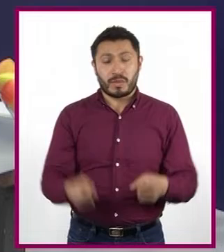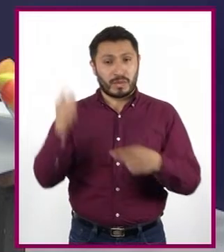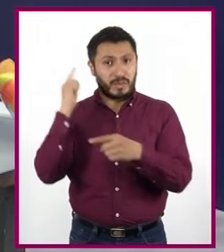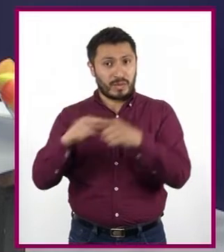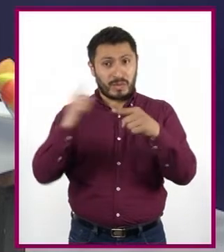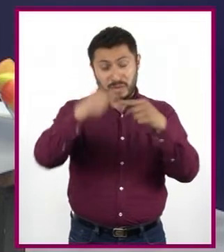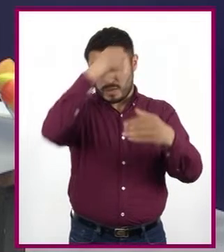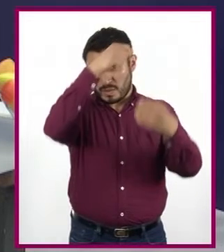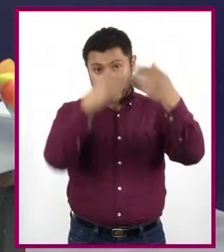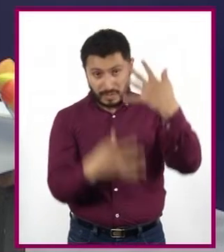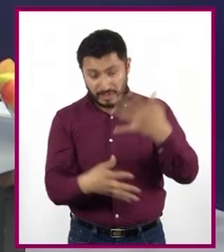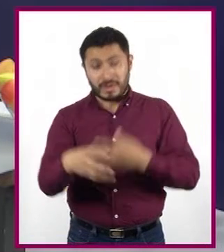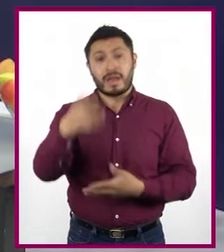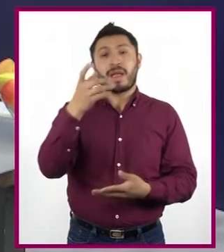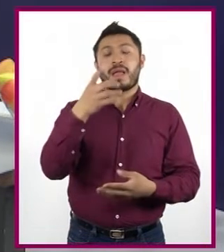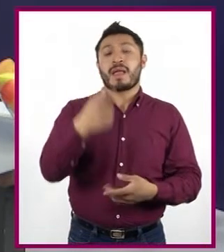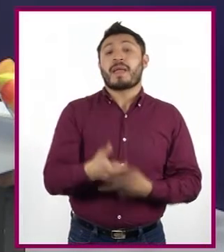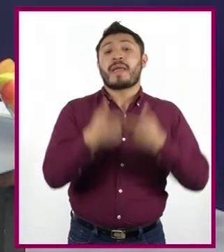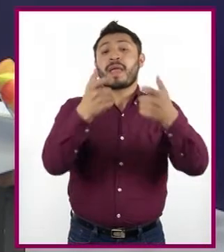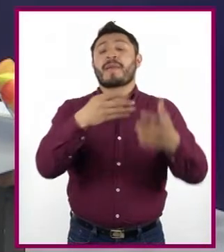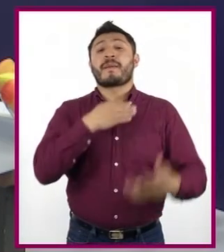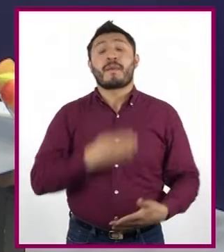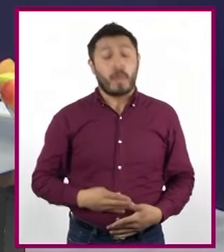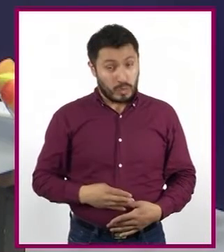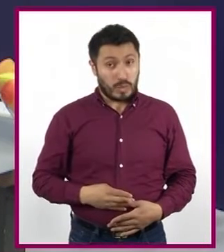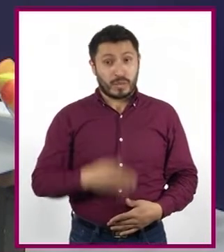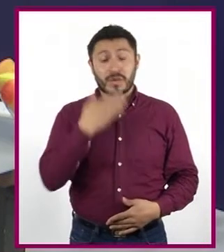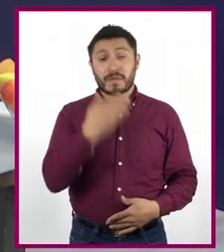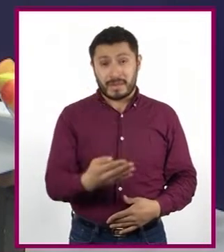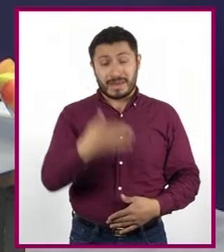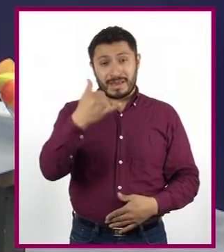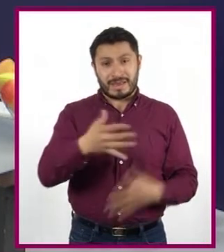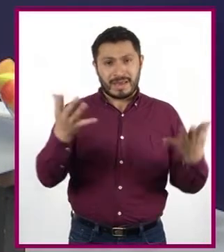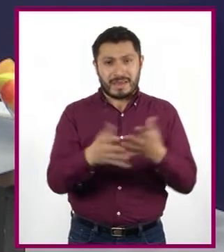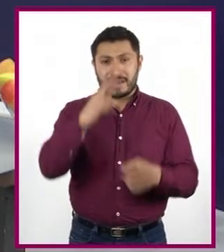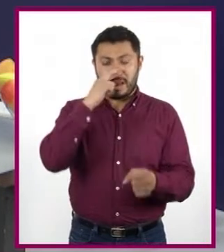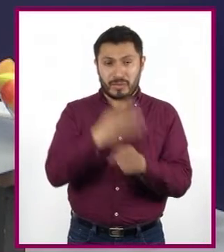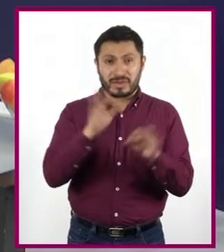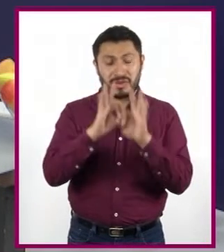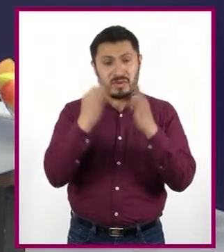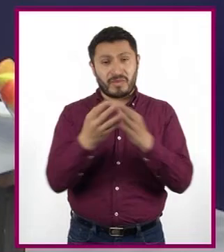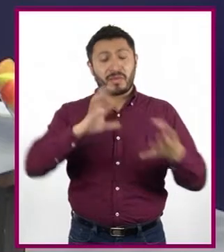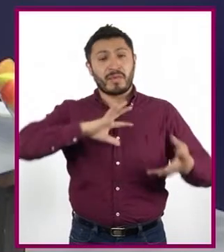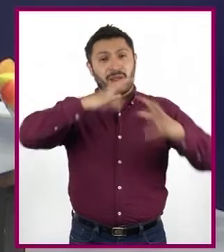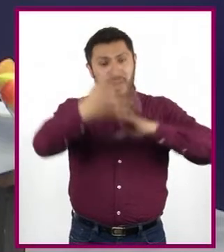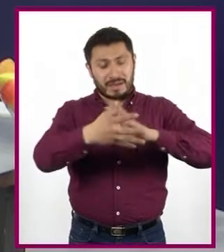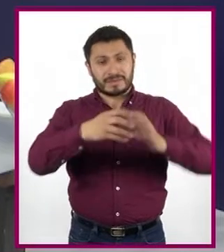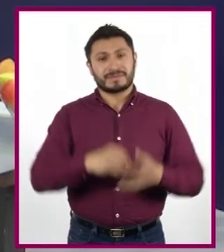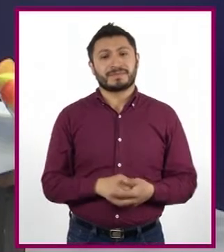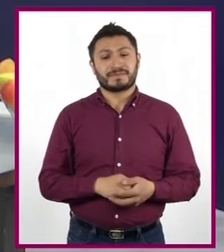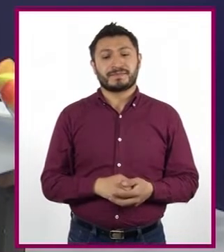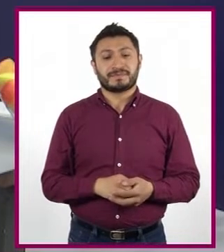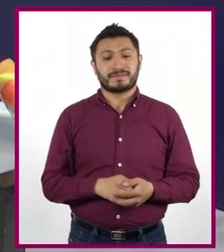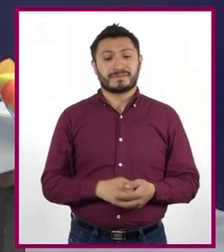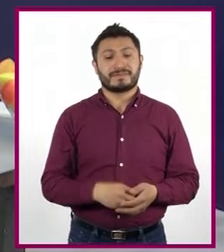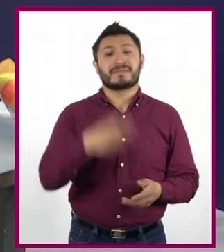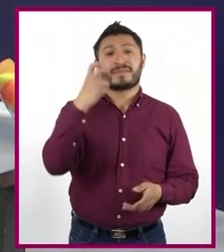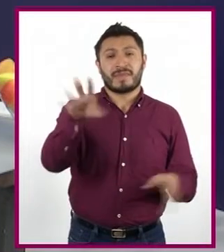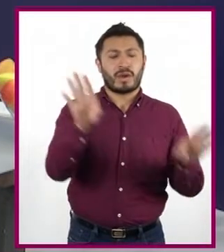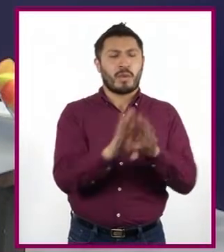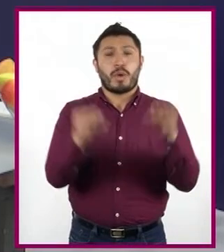variados, a precio justo y producidos de manera responsable con el medio ambiente. Eso